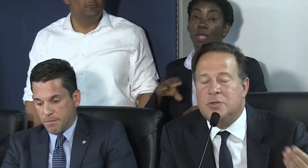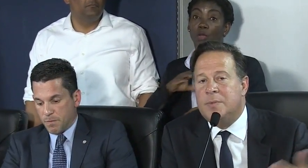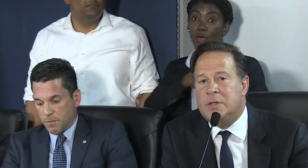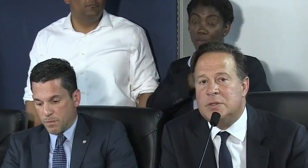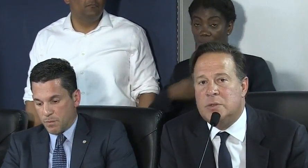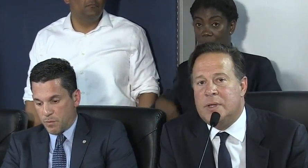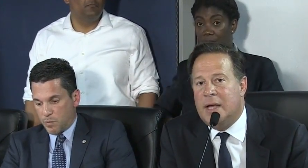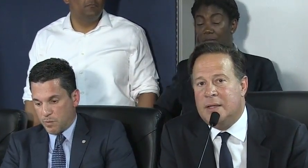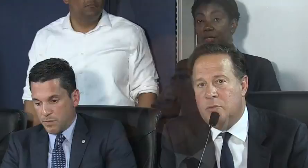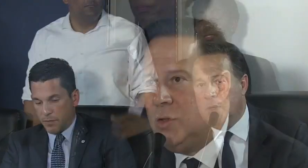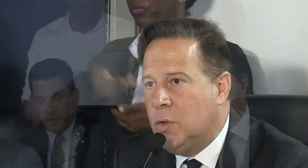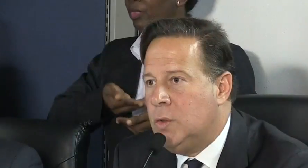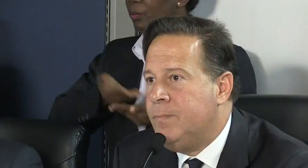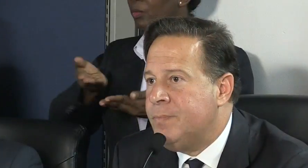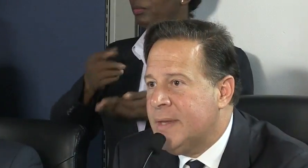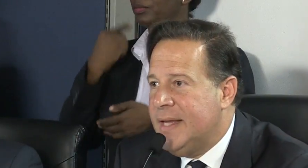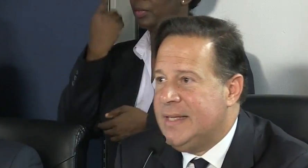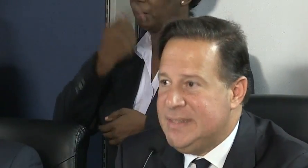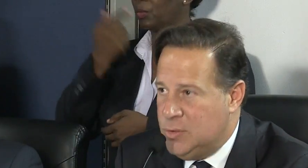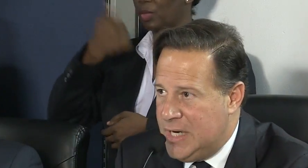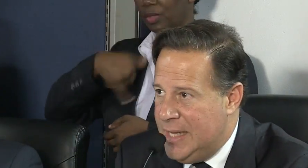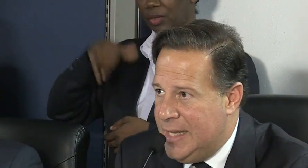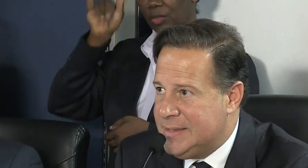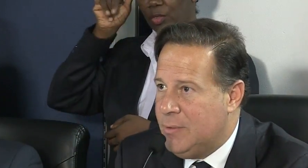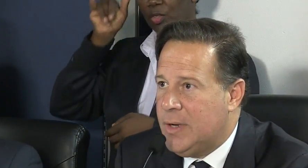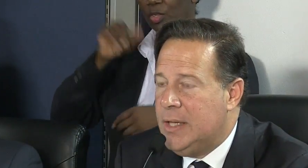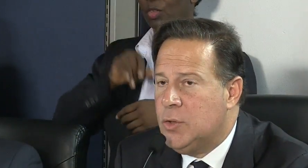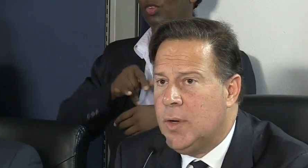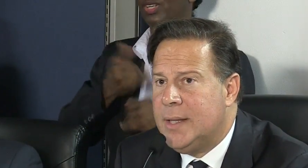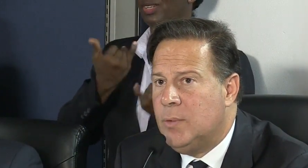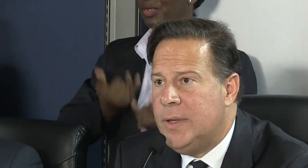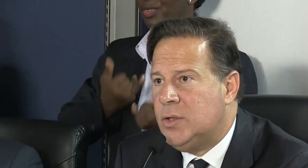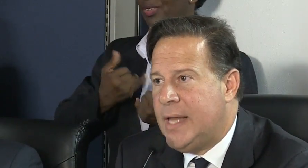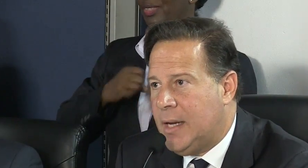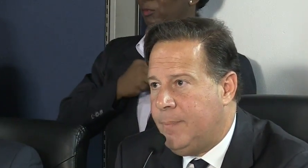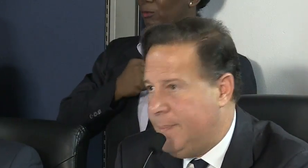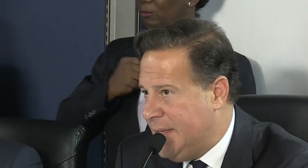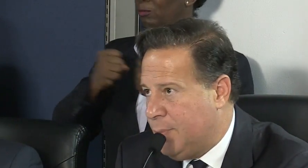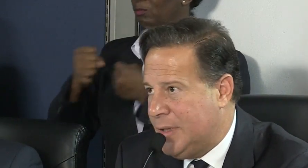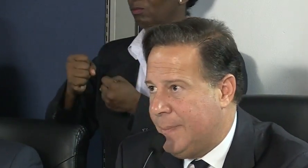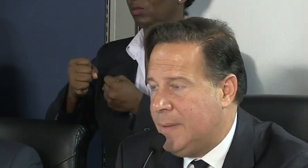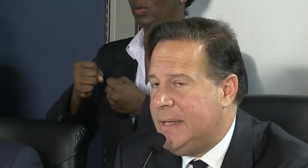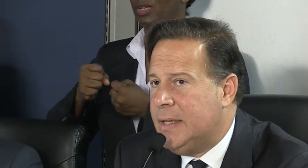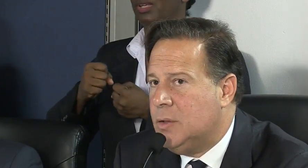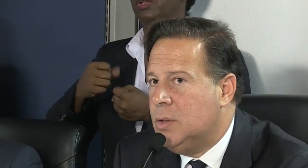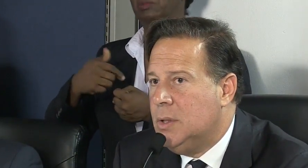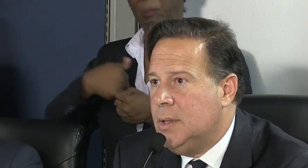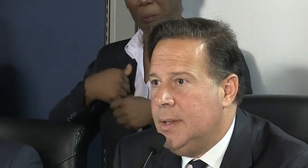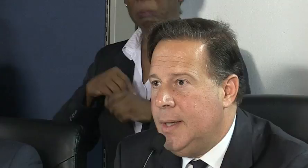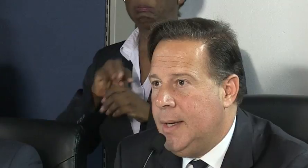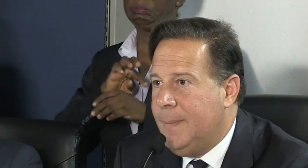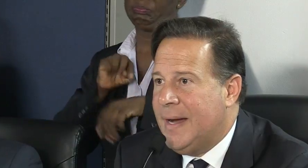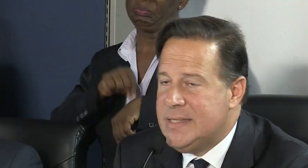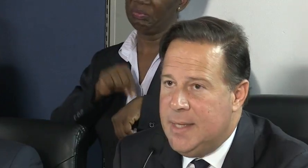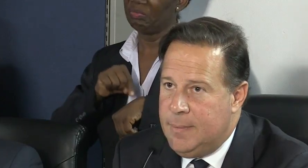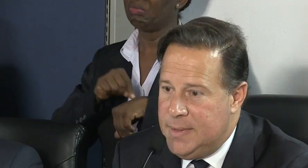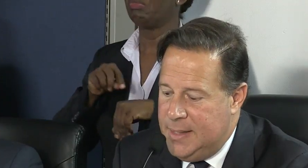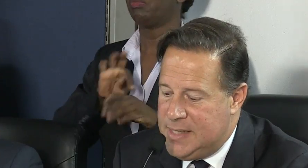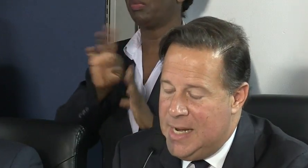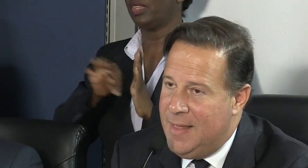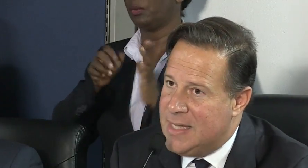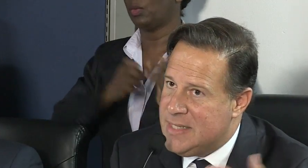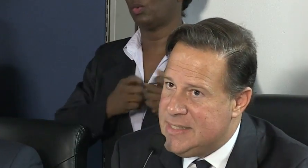estaban dispuestas para Bocas del Toro, que están siendo trasladadas a Bocas del Toro en este momento, ya que el tiempo lo está permitiendo, van a